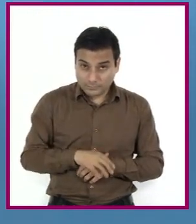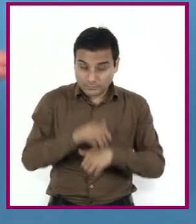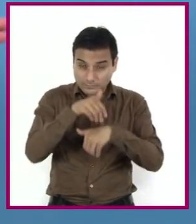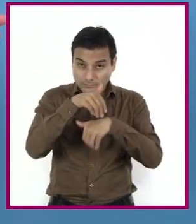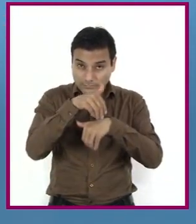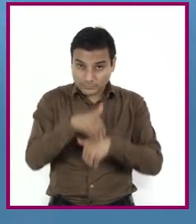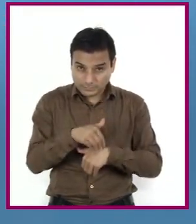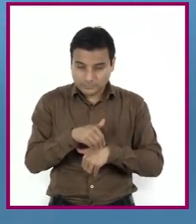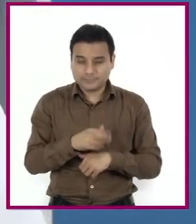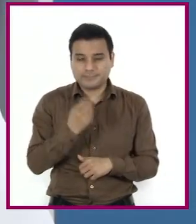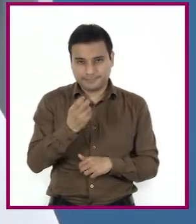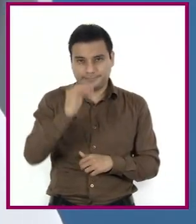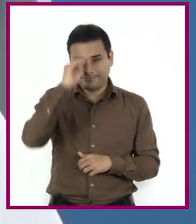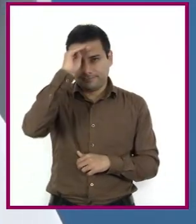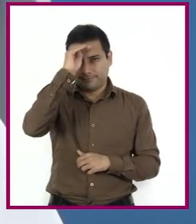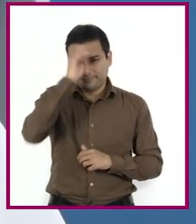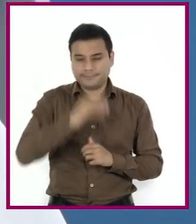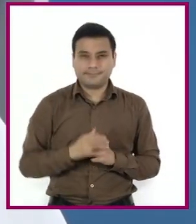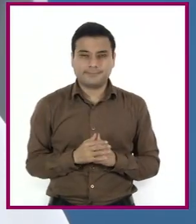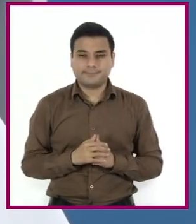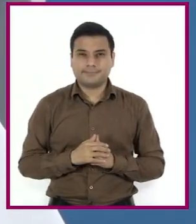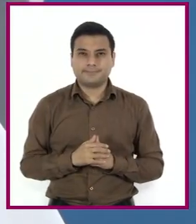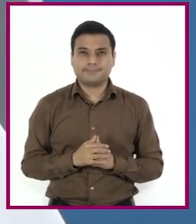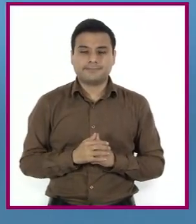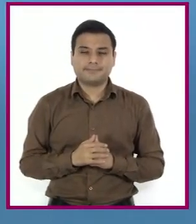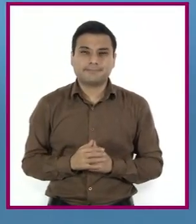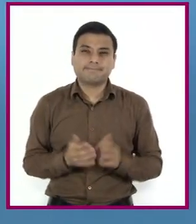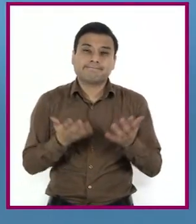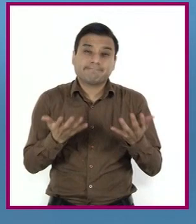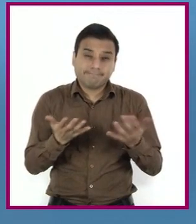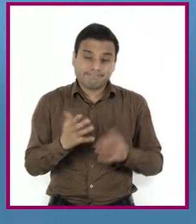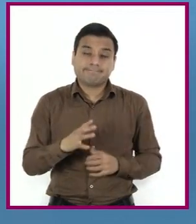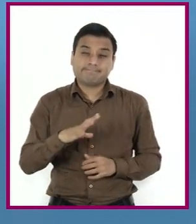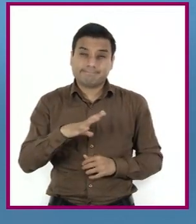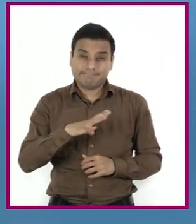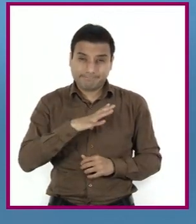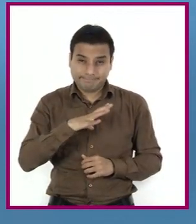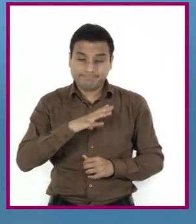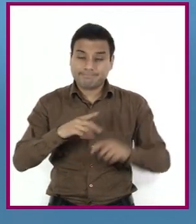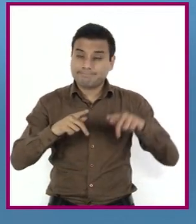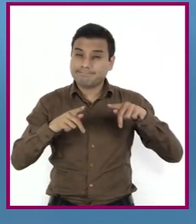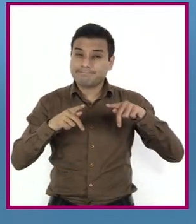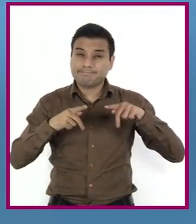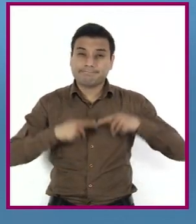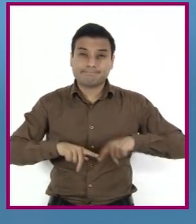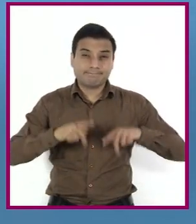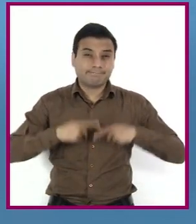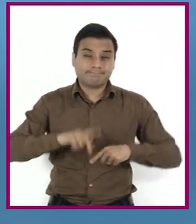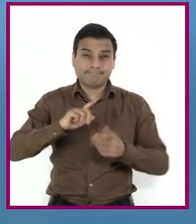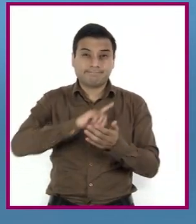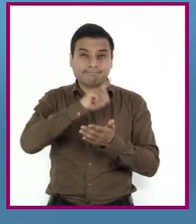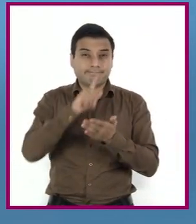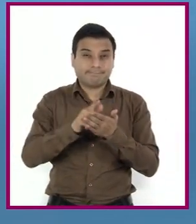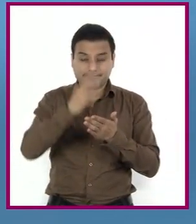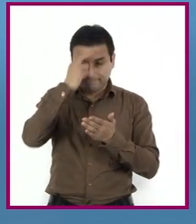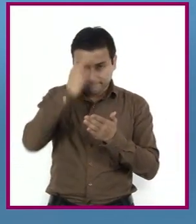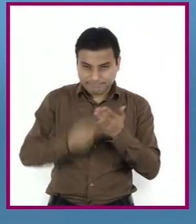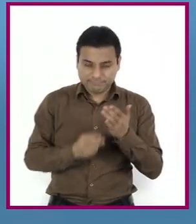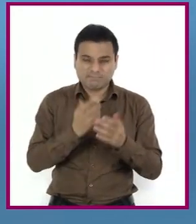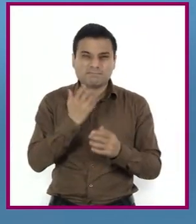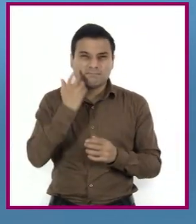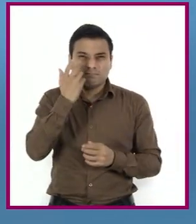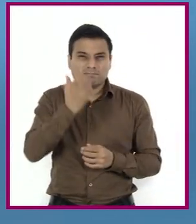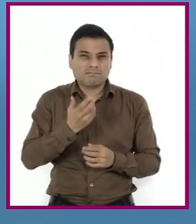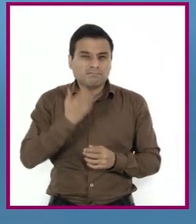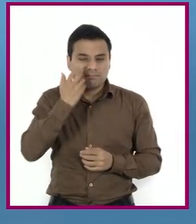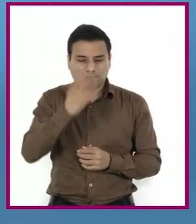Maestra, no podemos ignorar que existen personas que sin duda violan las leyes de forma intencionada para